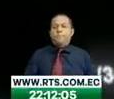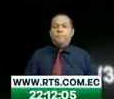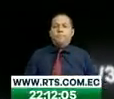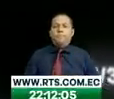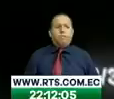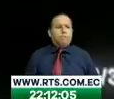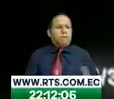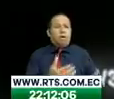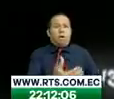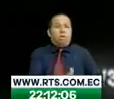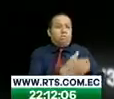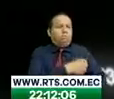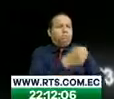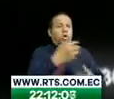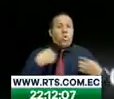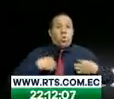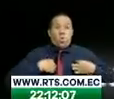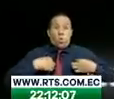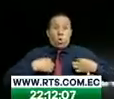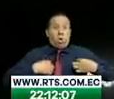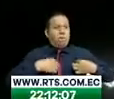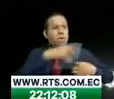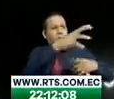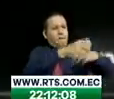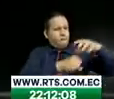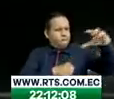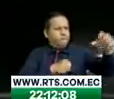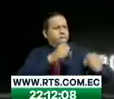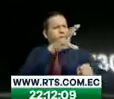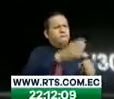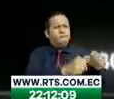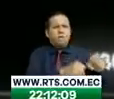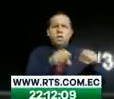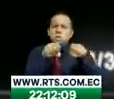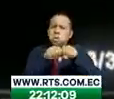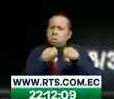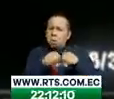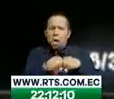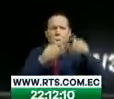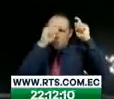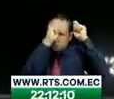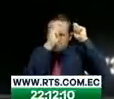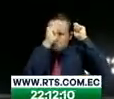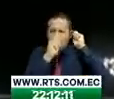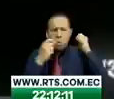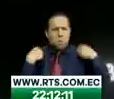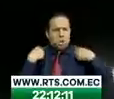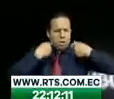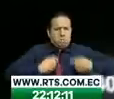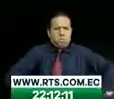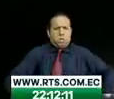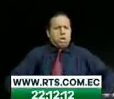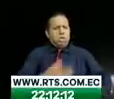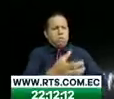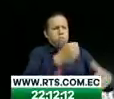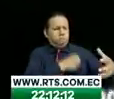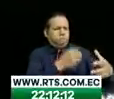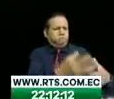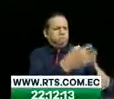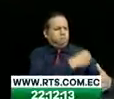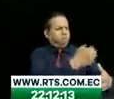se lleva varias prendas de vestir del dueño del domicilio, desde zapatos, gorras y camisetas.